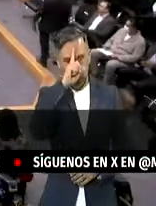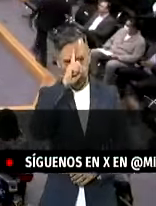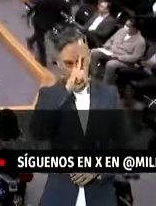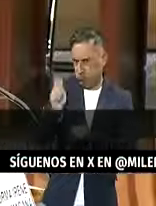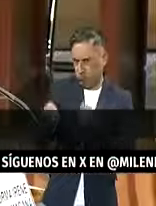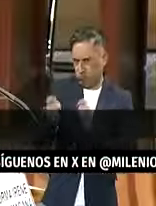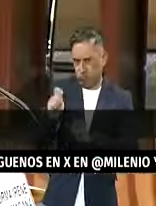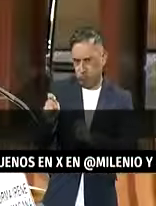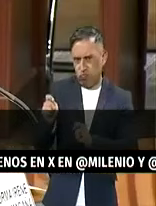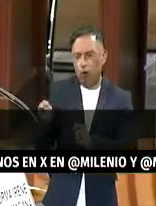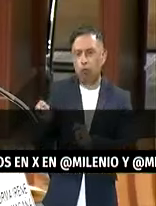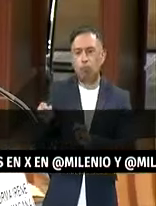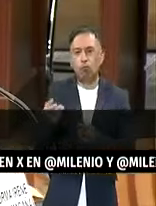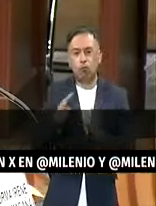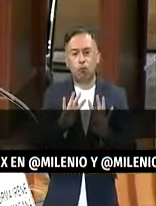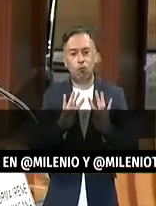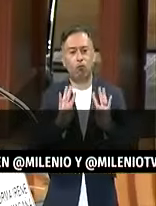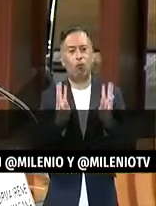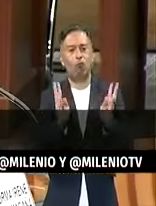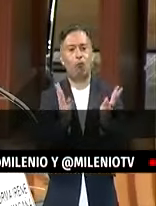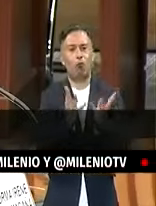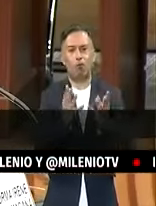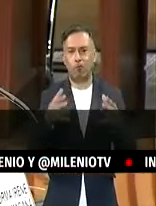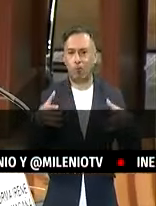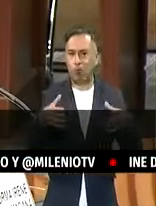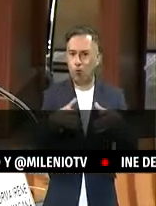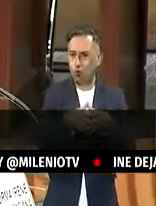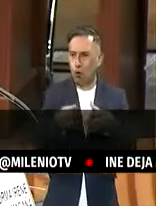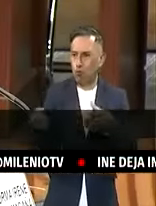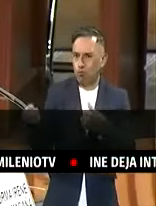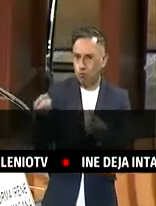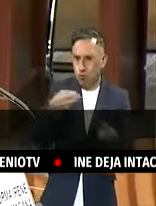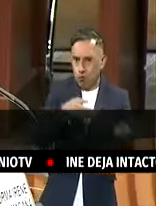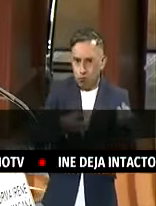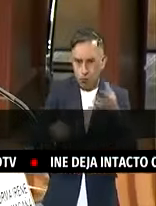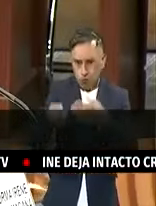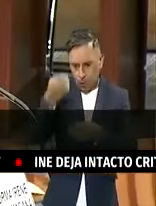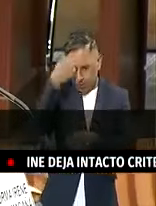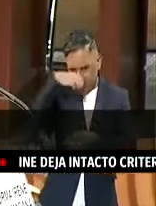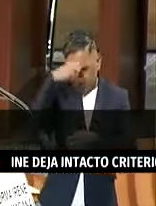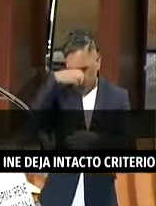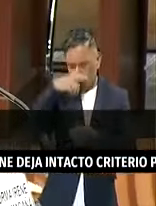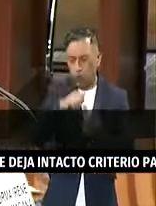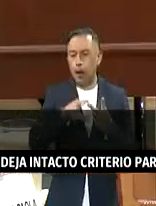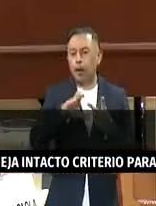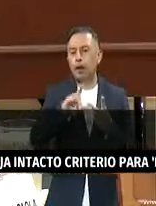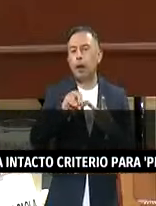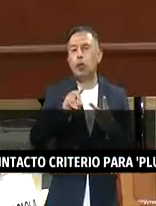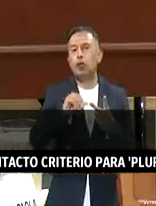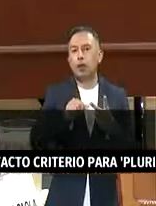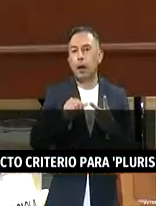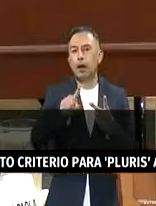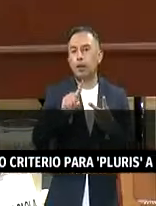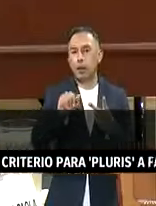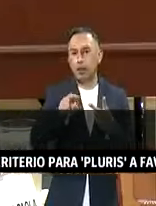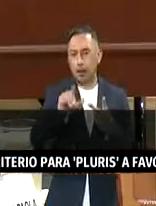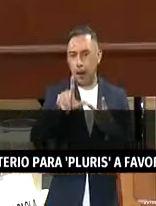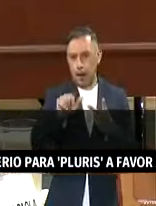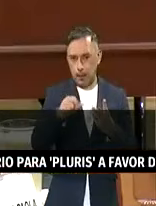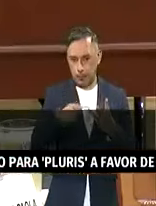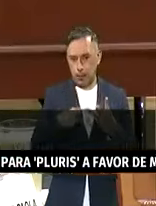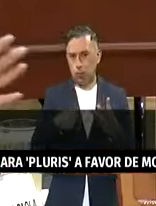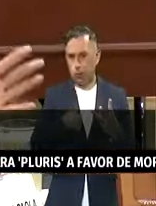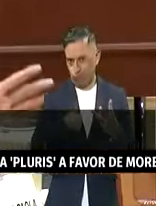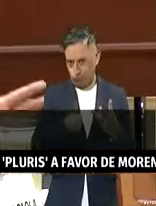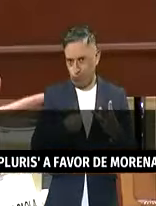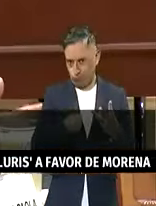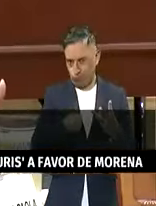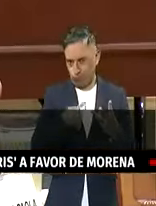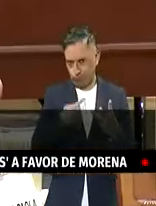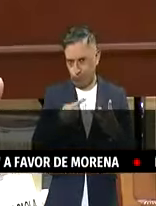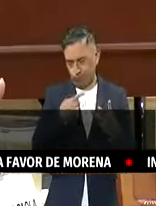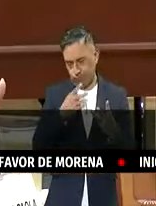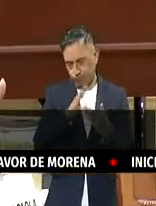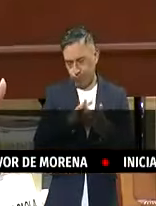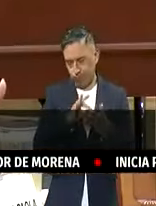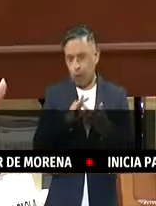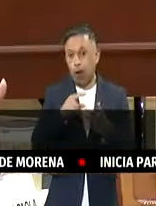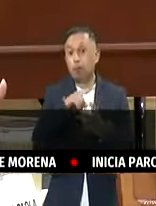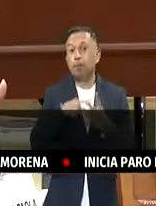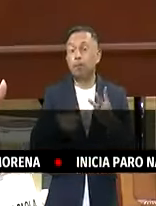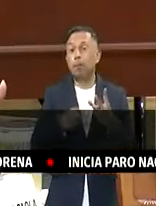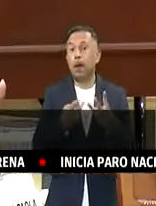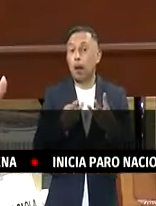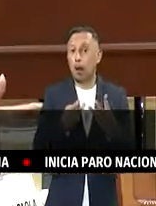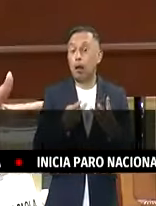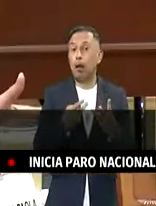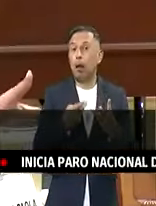Nosotros no hemos tomado una decisión final sobre esta situación, es decir, si valoraremos el 8%... por partido o por